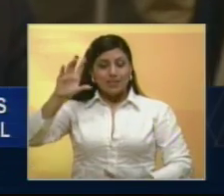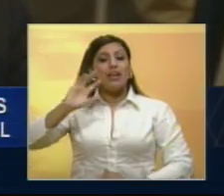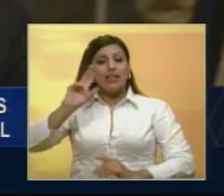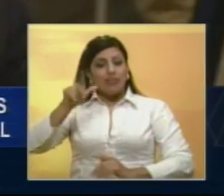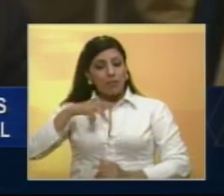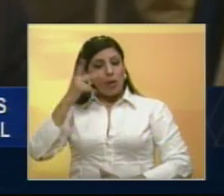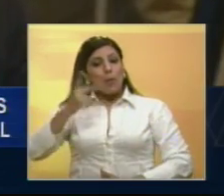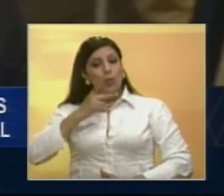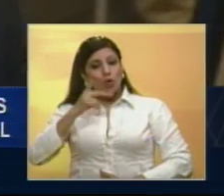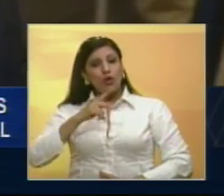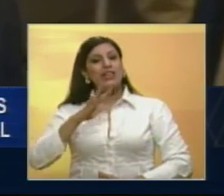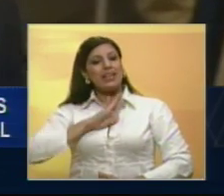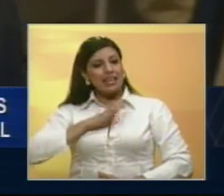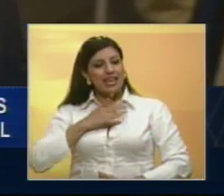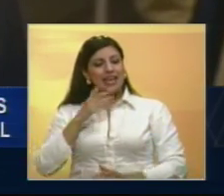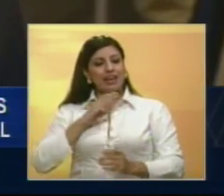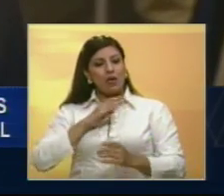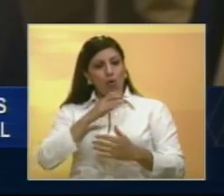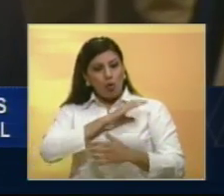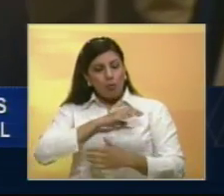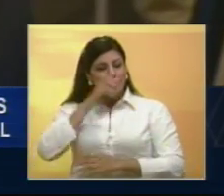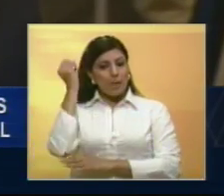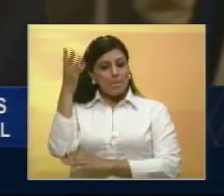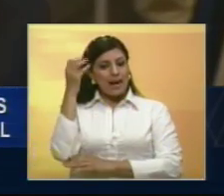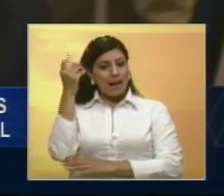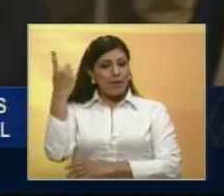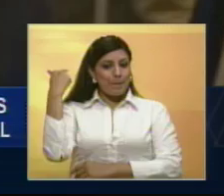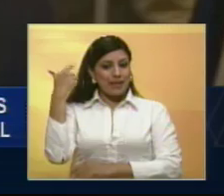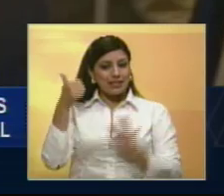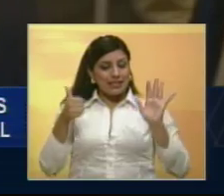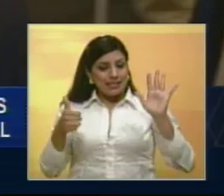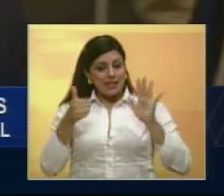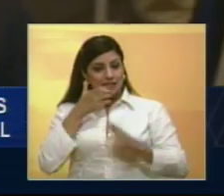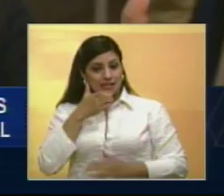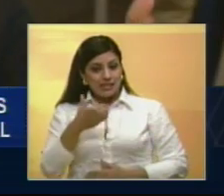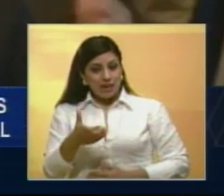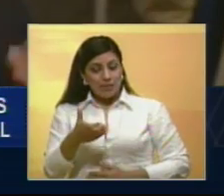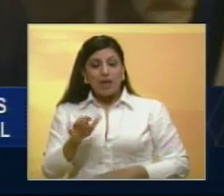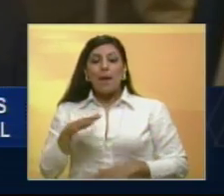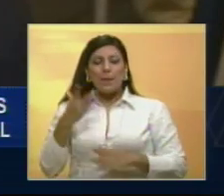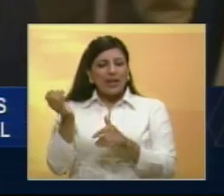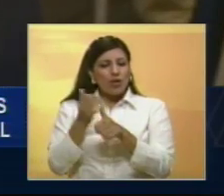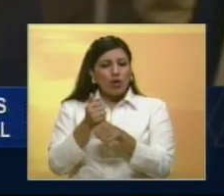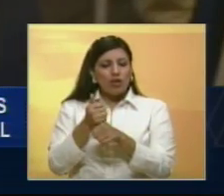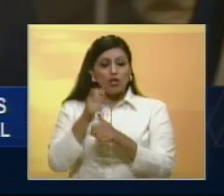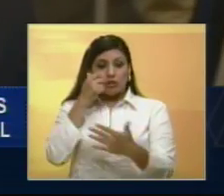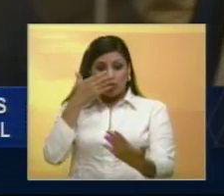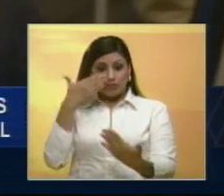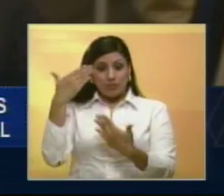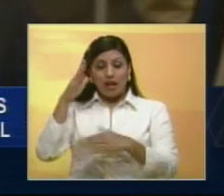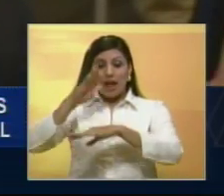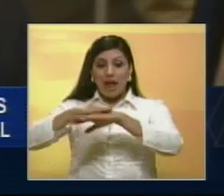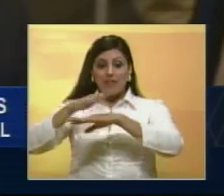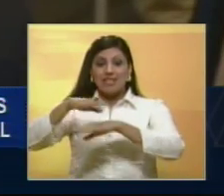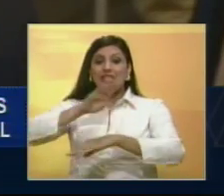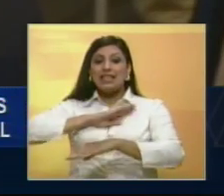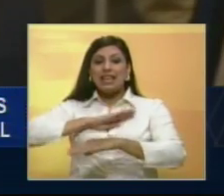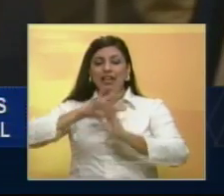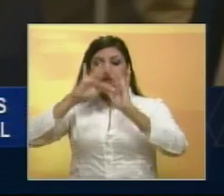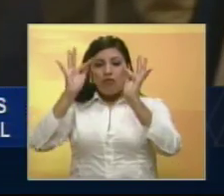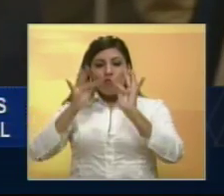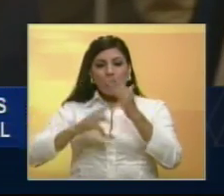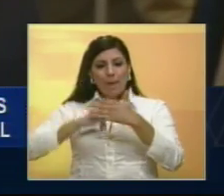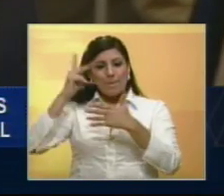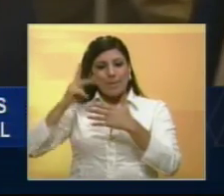panorama político que surgió tras los comicios parlamentarios del pasado 6 de diciembre. Para lograr esto, Marcano manifestó que establecerán mecanismos